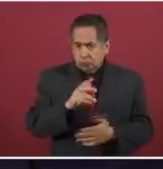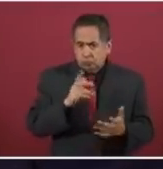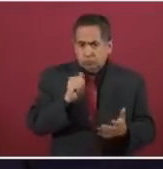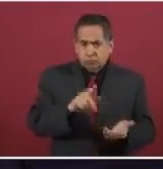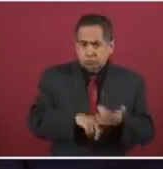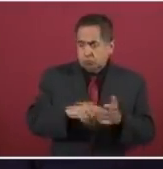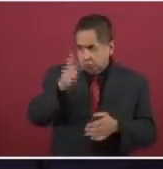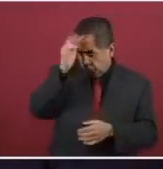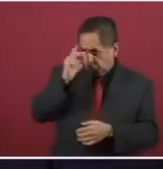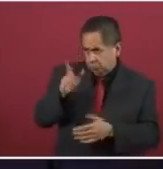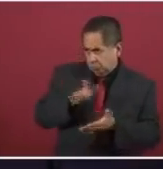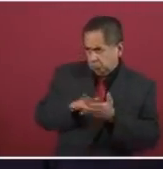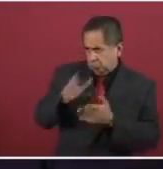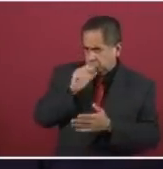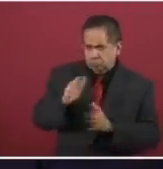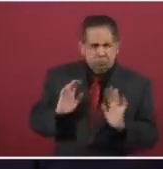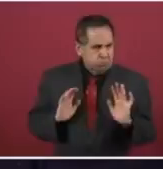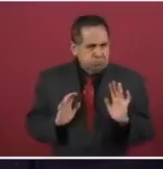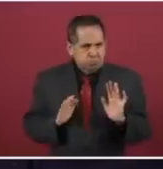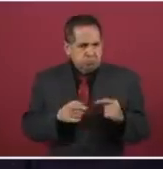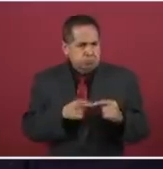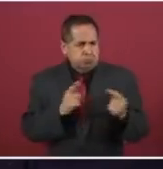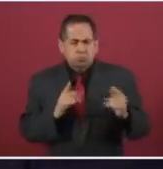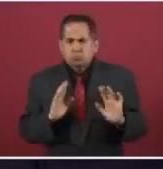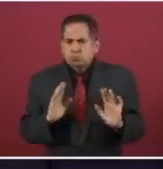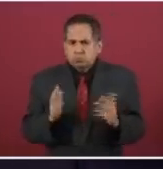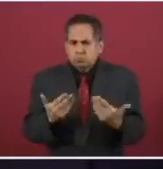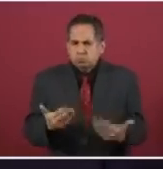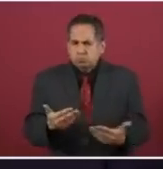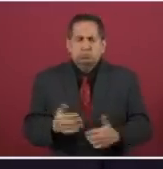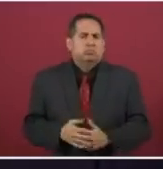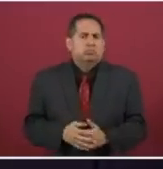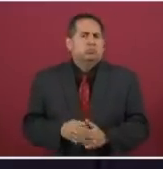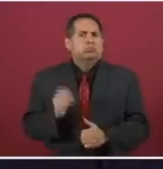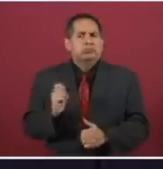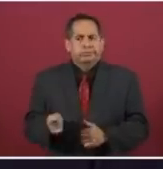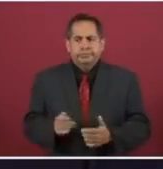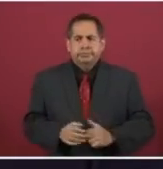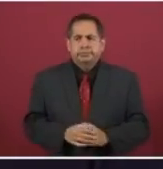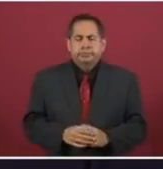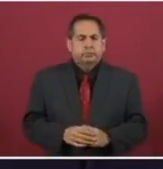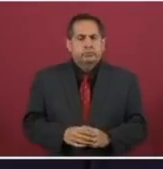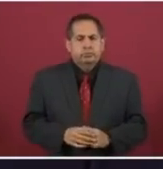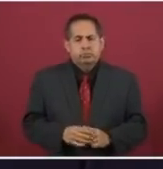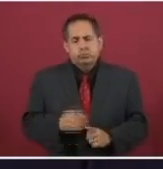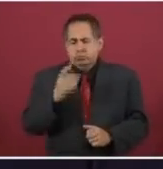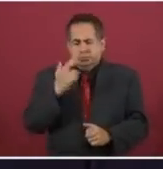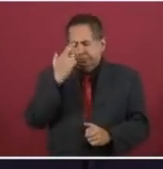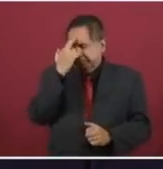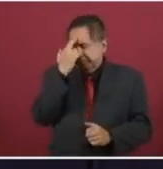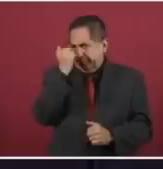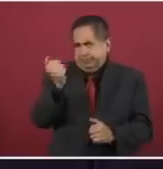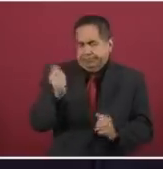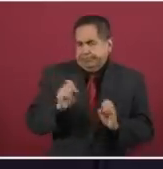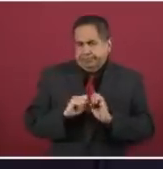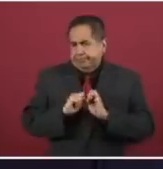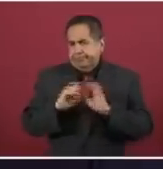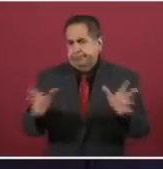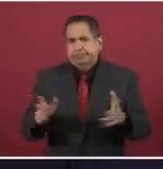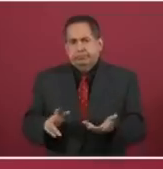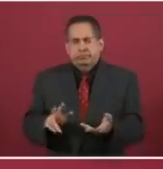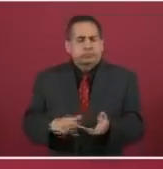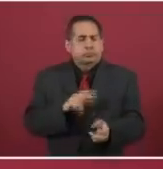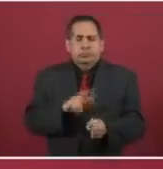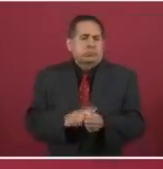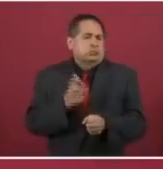a favor del gobierno. Esto es lógico, es